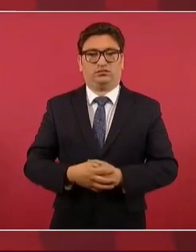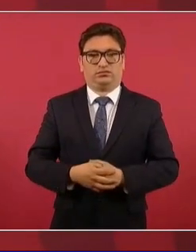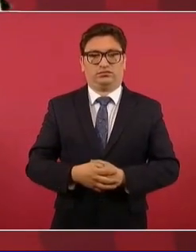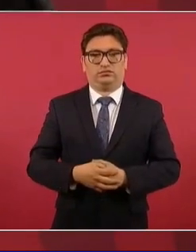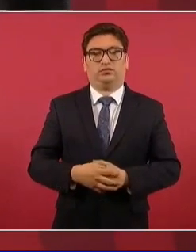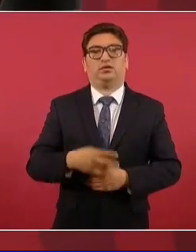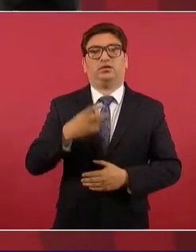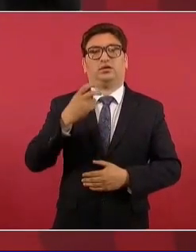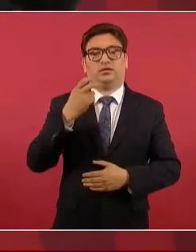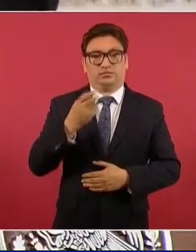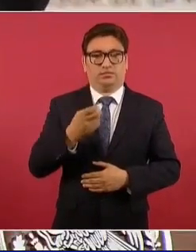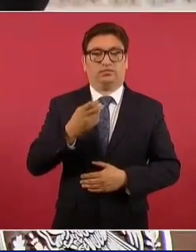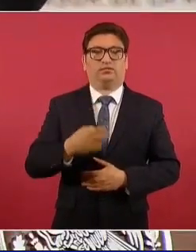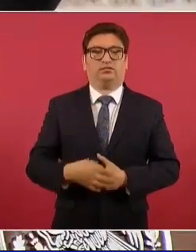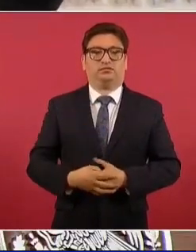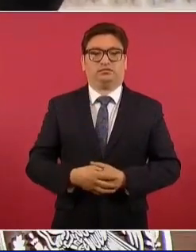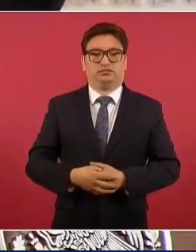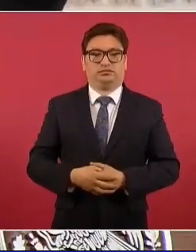Entonces, para poder